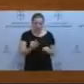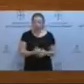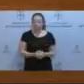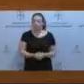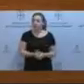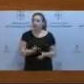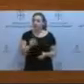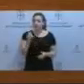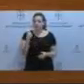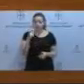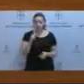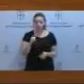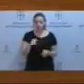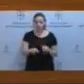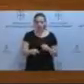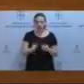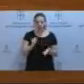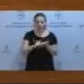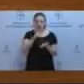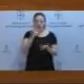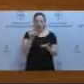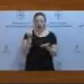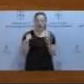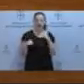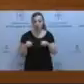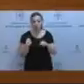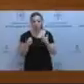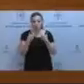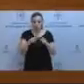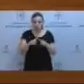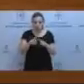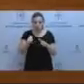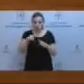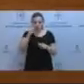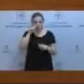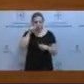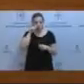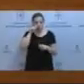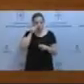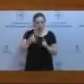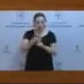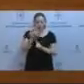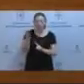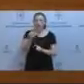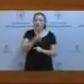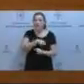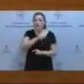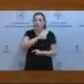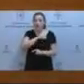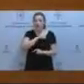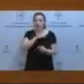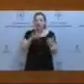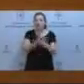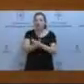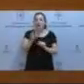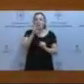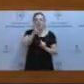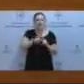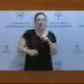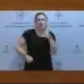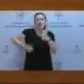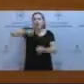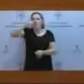concluyo, presidente. La rapidez de reacción en un sector que la Organización Mundial del Turismo ha considerado en España el país más competitivo del